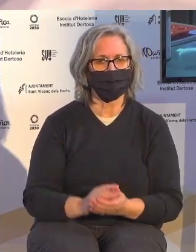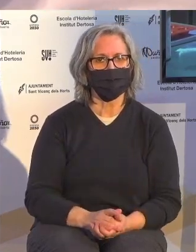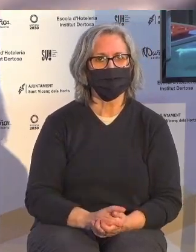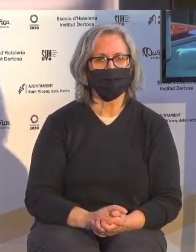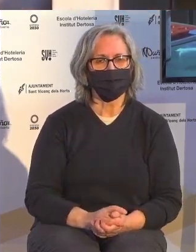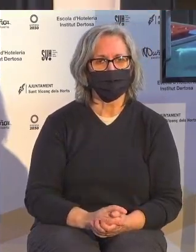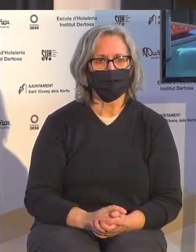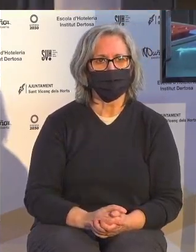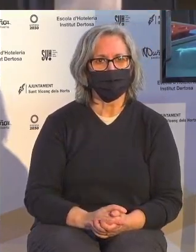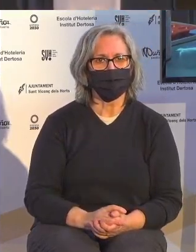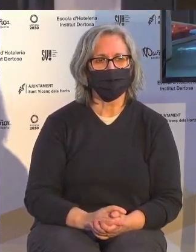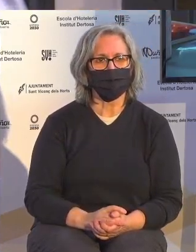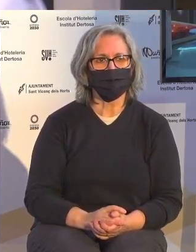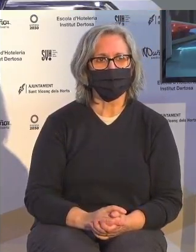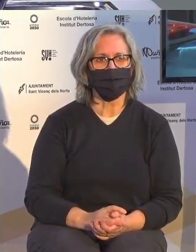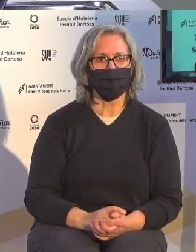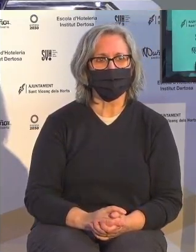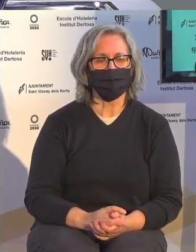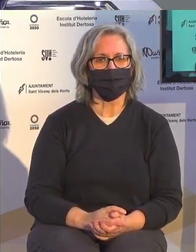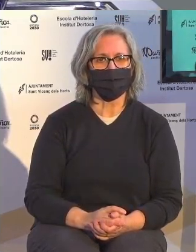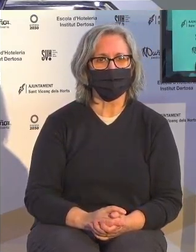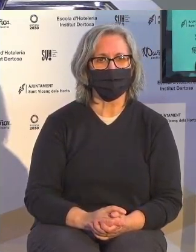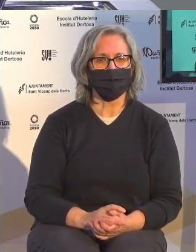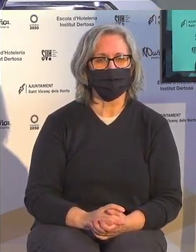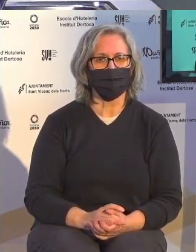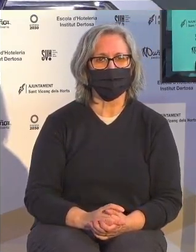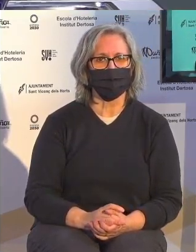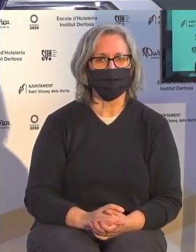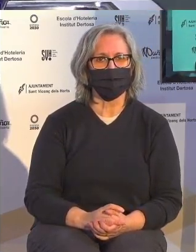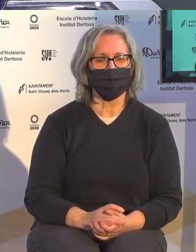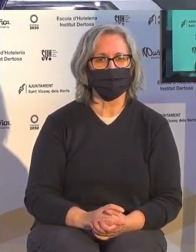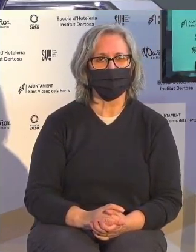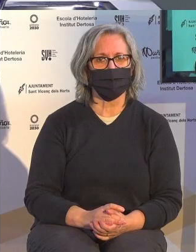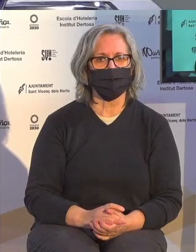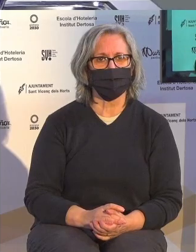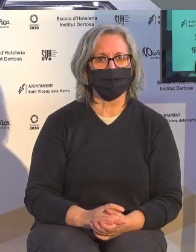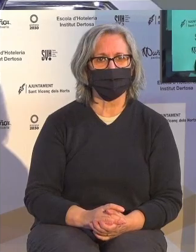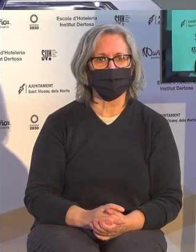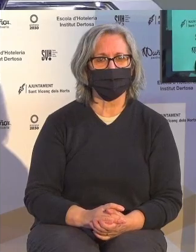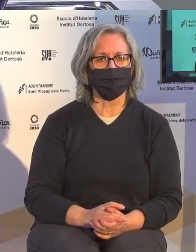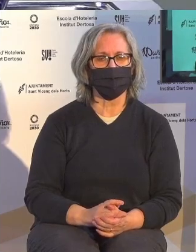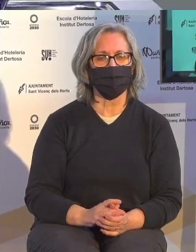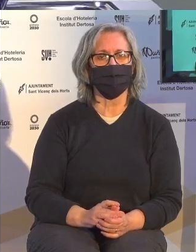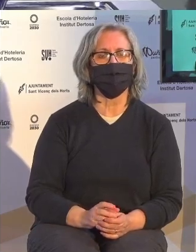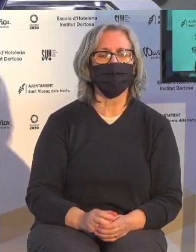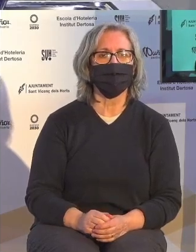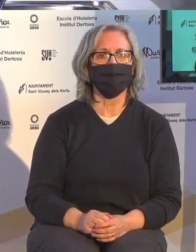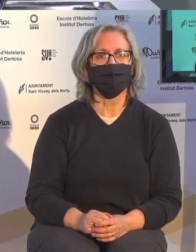pero aquí está podrías hablar de eso en lo congelador por favor